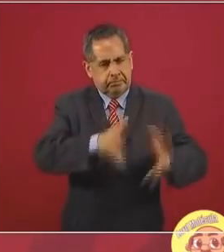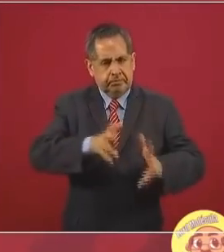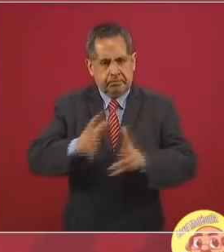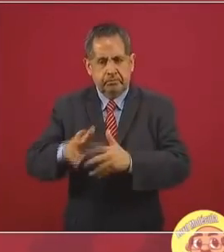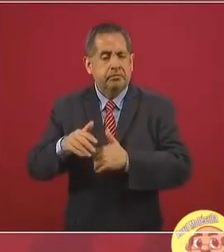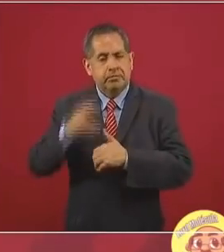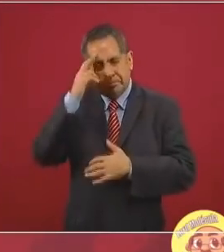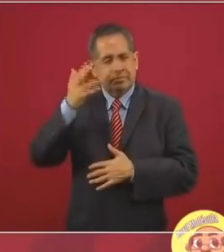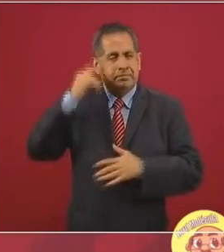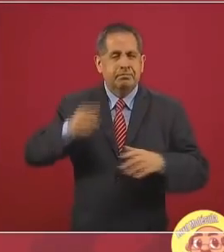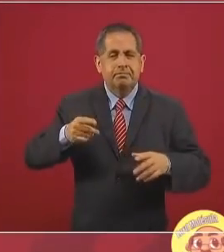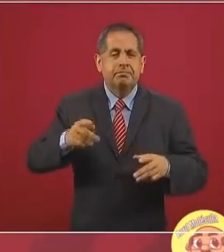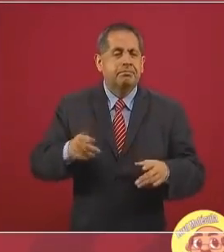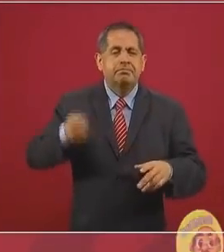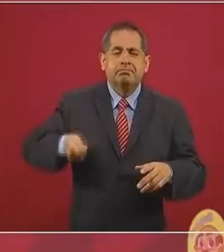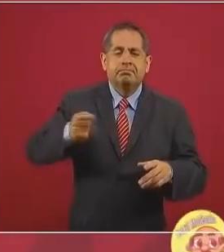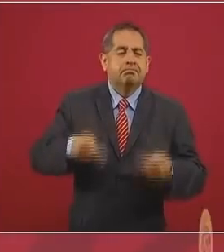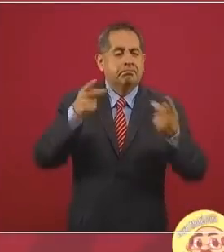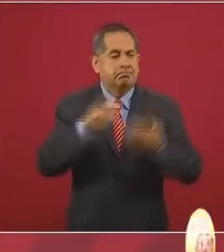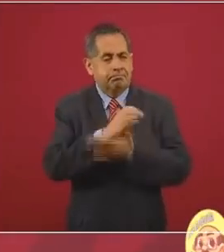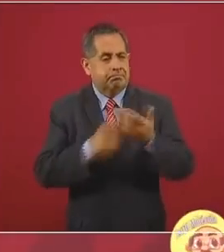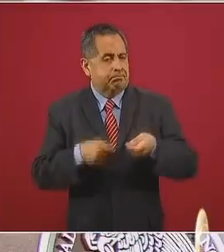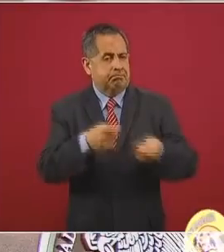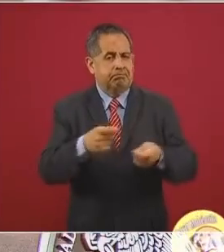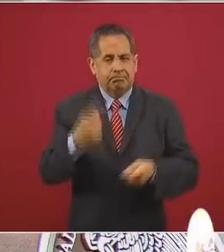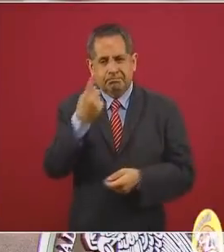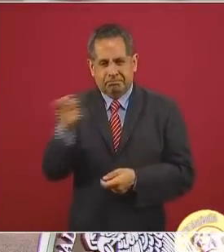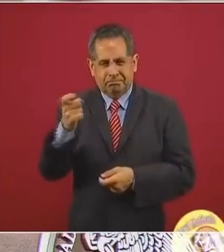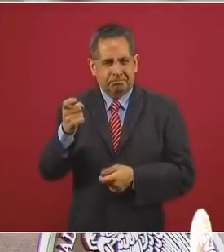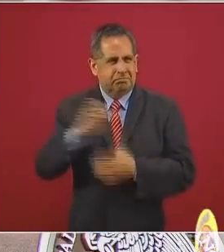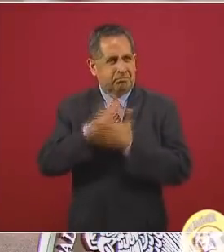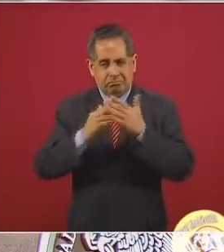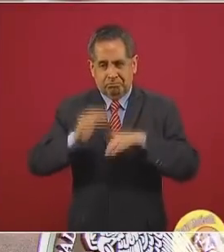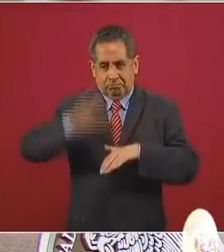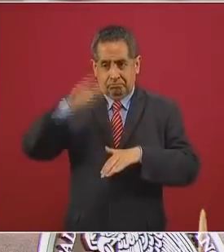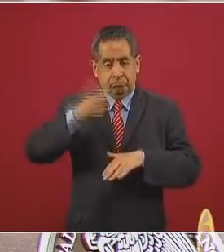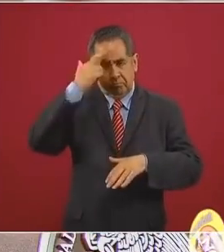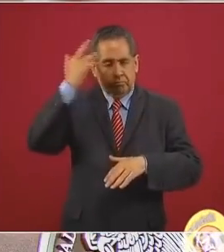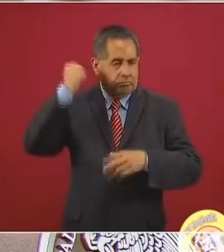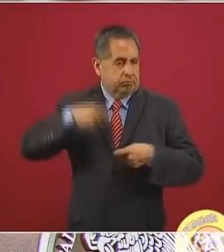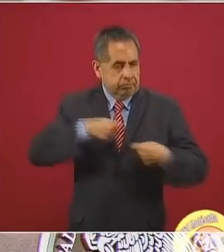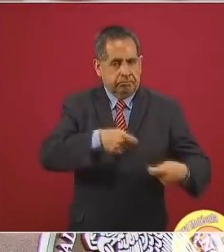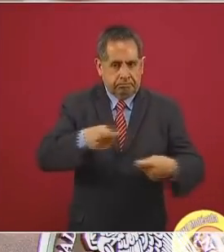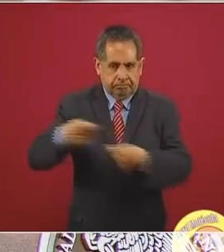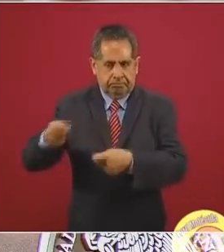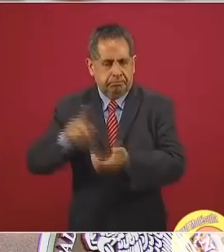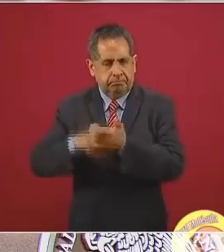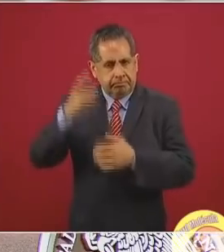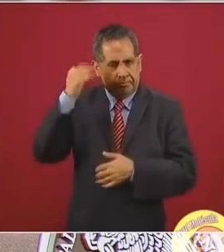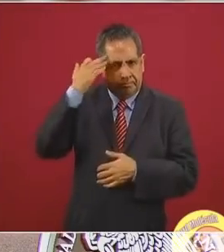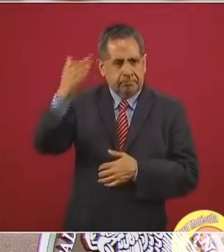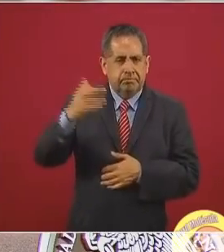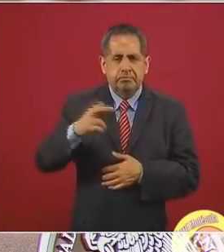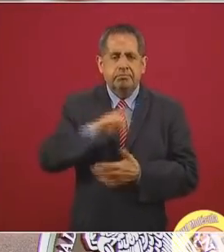rondas, los más de 100 contratos que se entregaron durante la